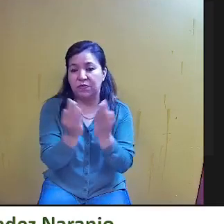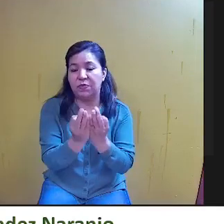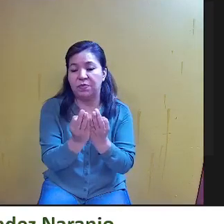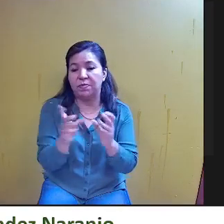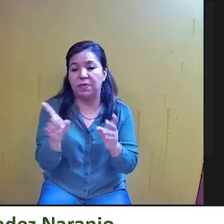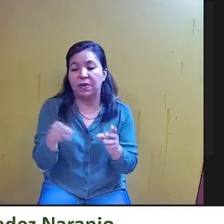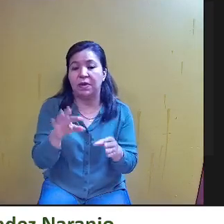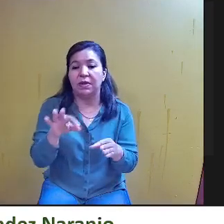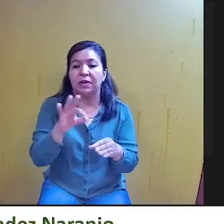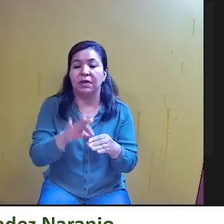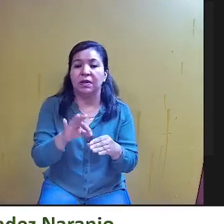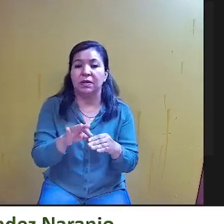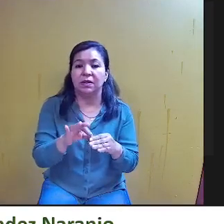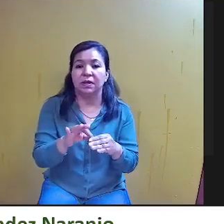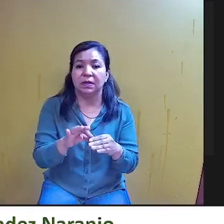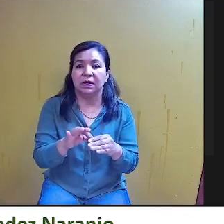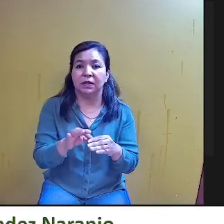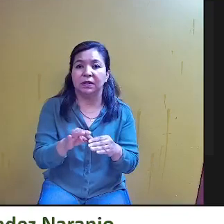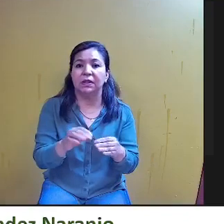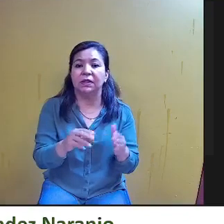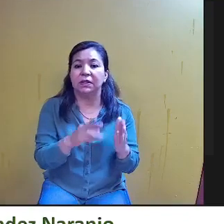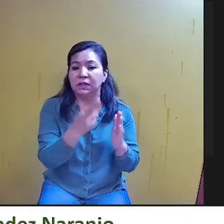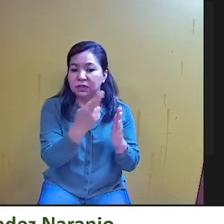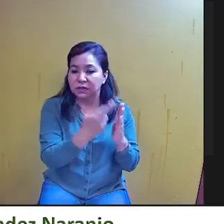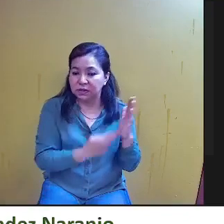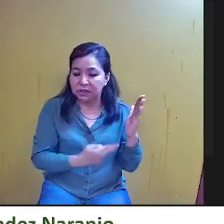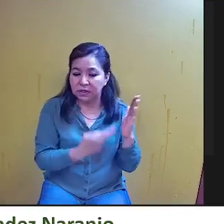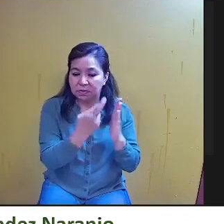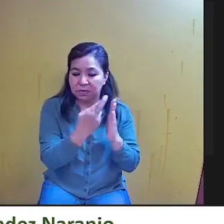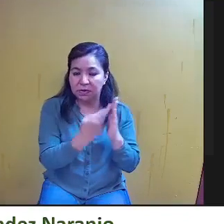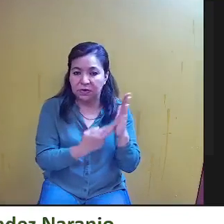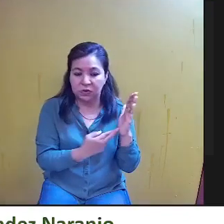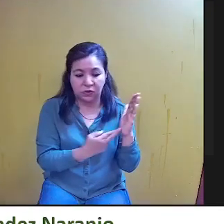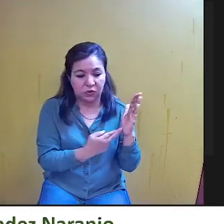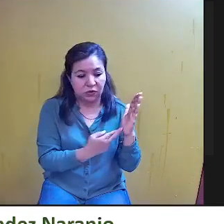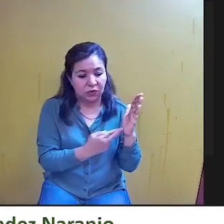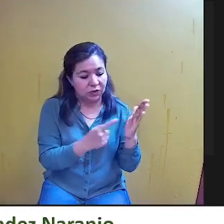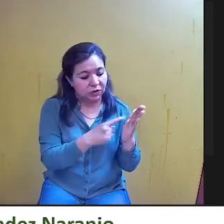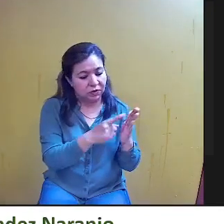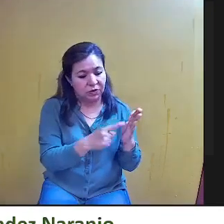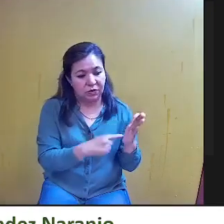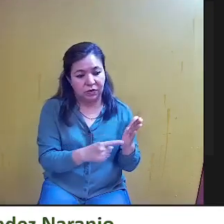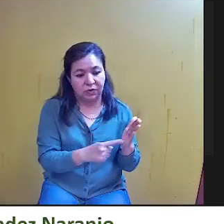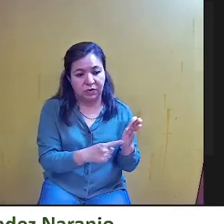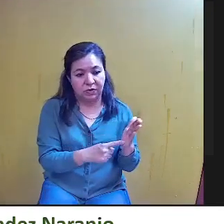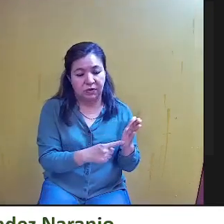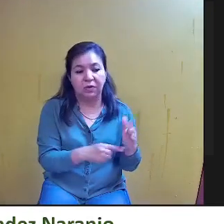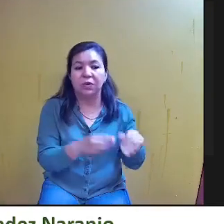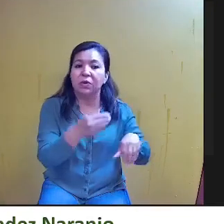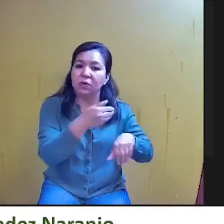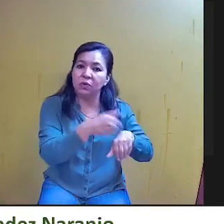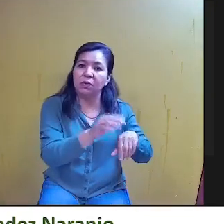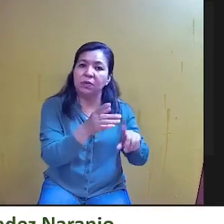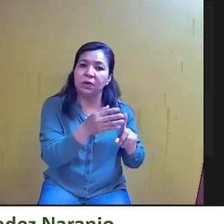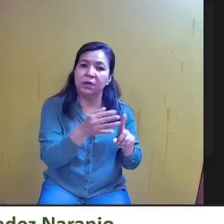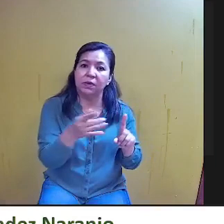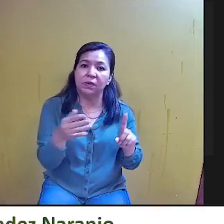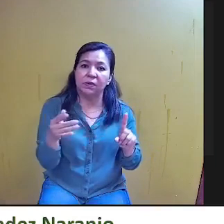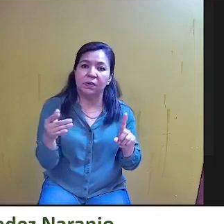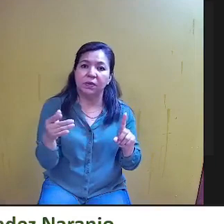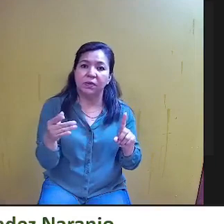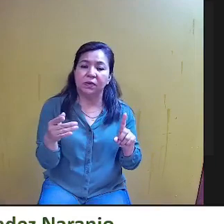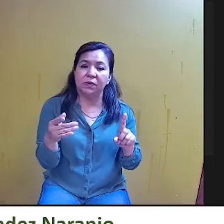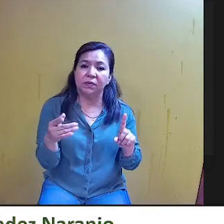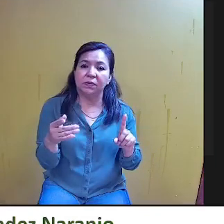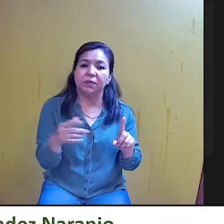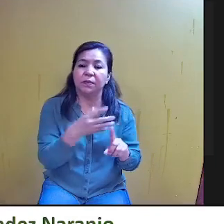Instituciones Locales, así como 13 del Reglamento de Designaciones, en relación con la jurisprudencia 3/2016,